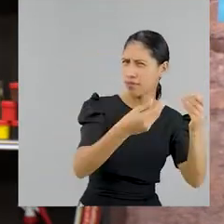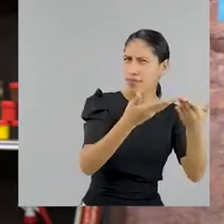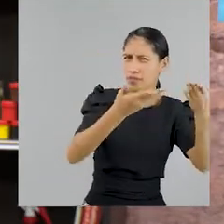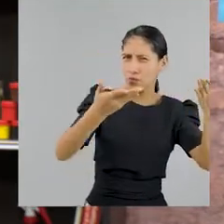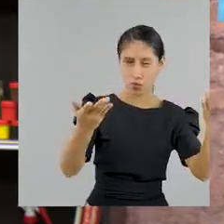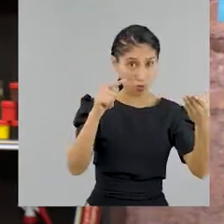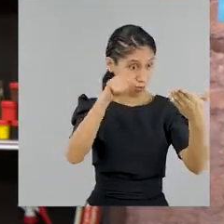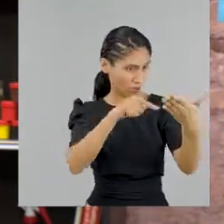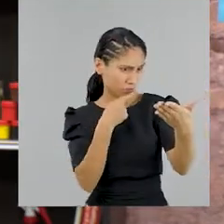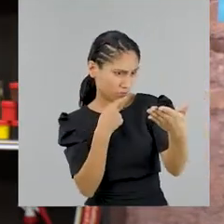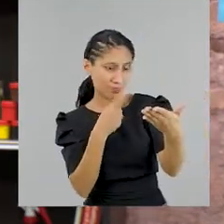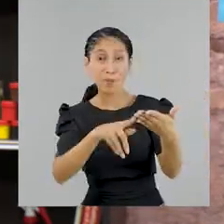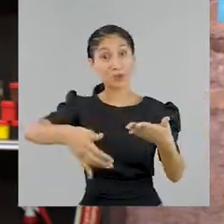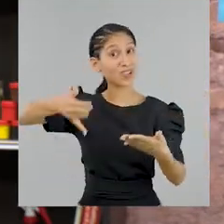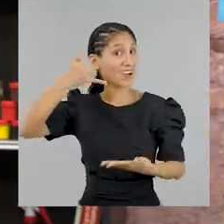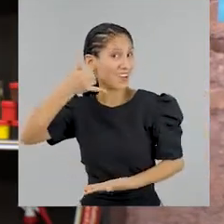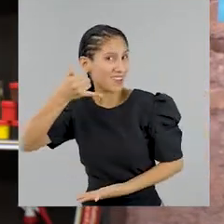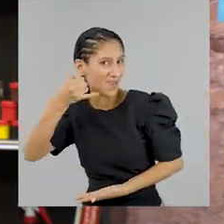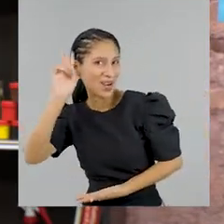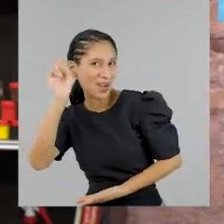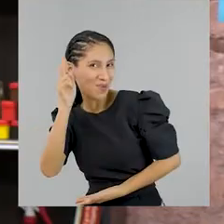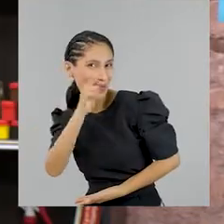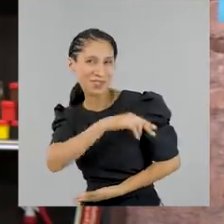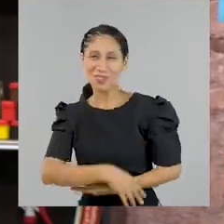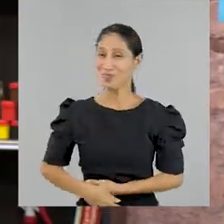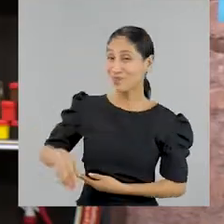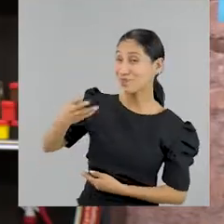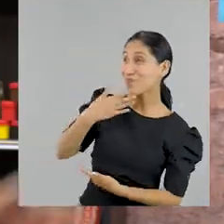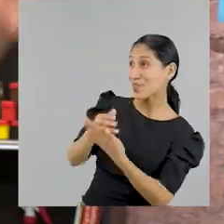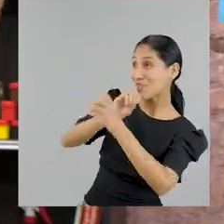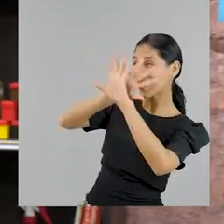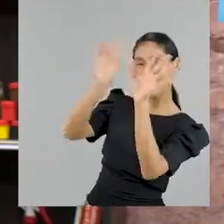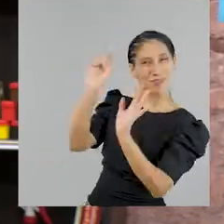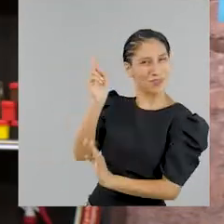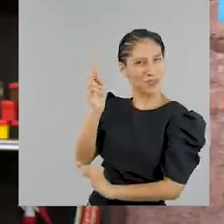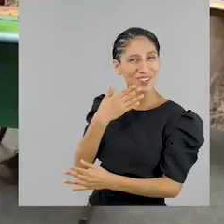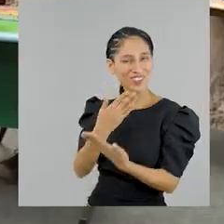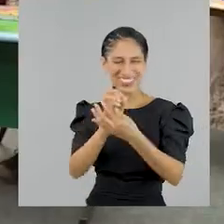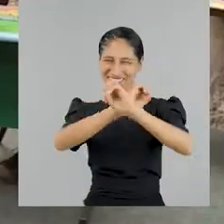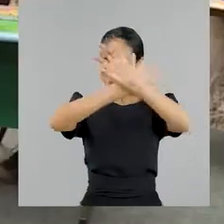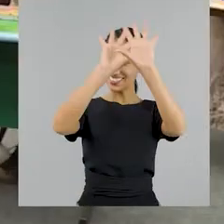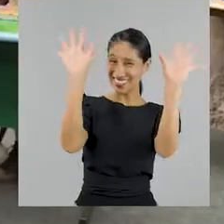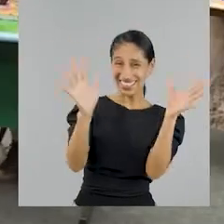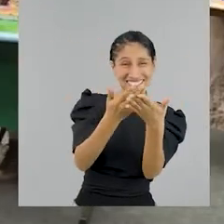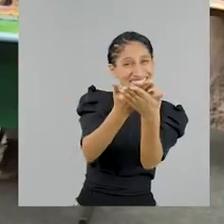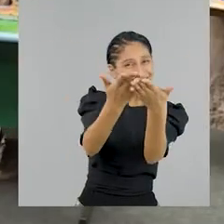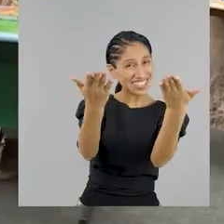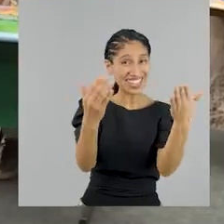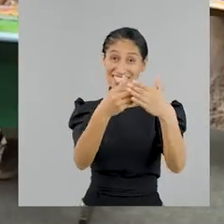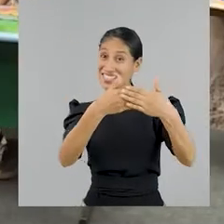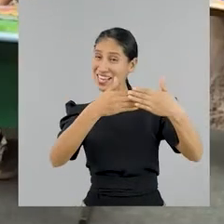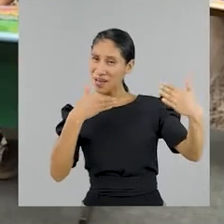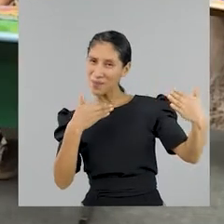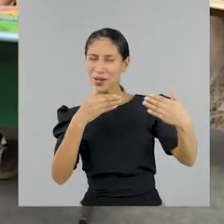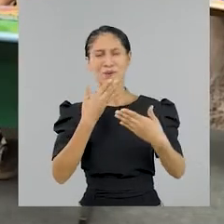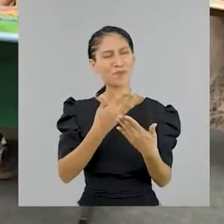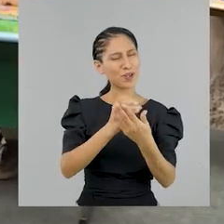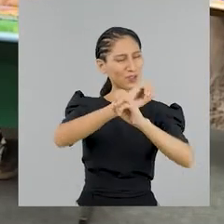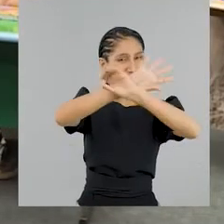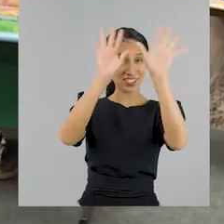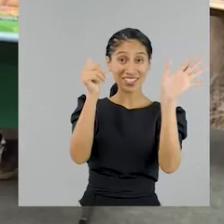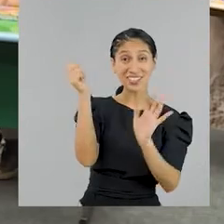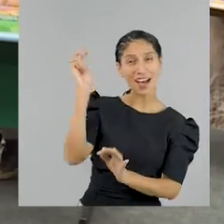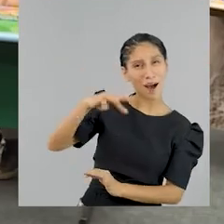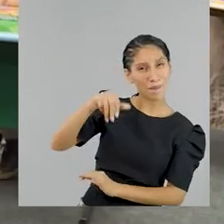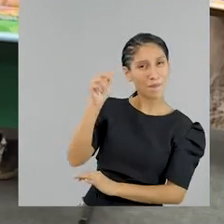para reforzar la sesión de hoy, llamaremos al profesor. Buenos días, profesor. Muy buenos días, chicas y chicos de la Pre.